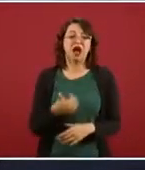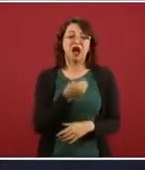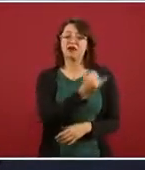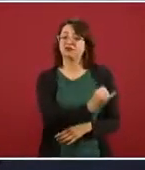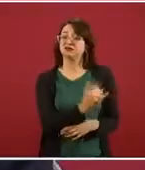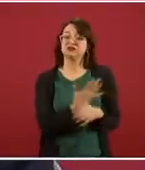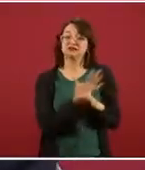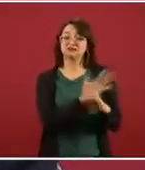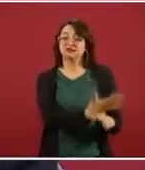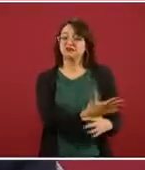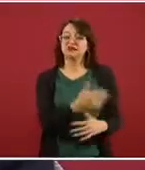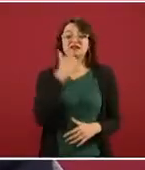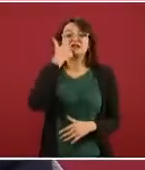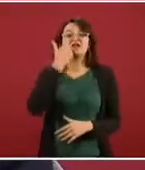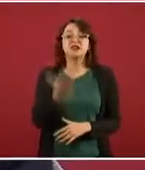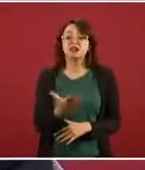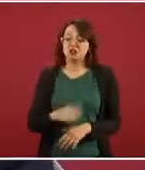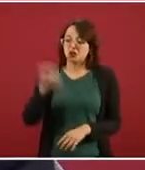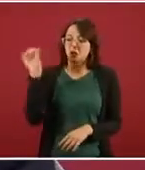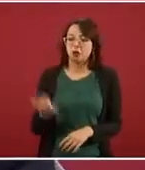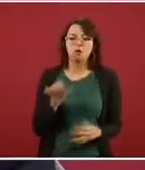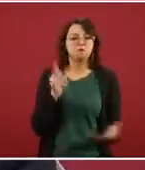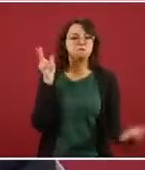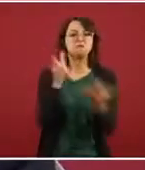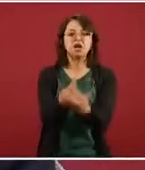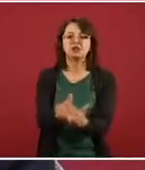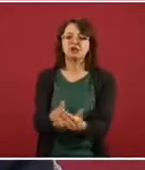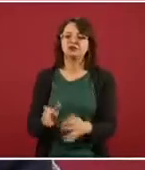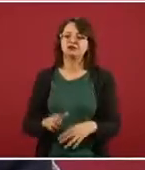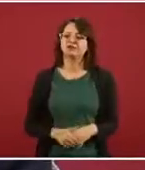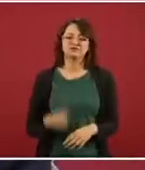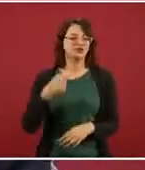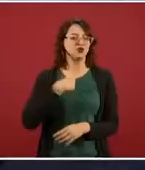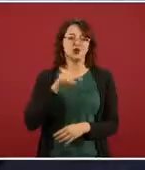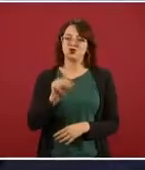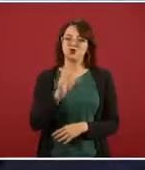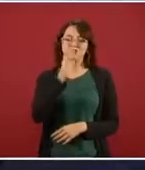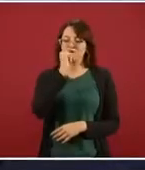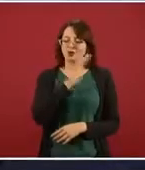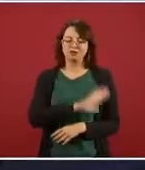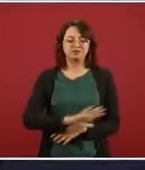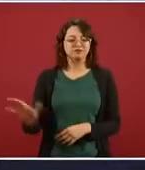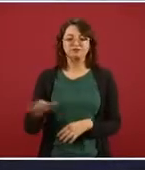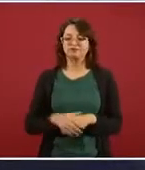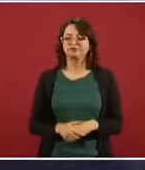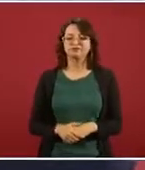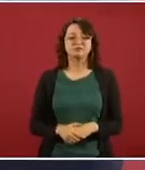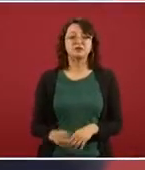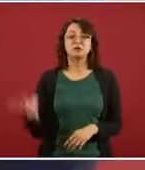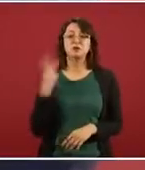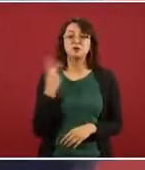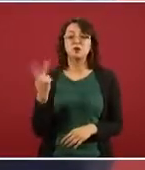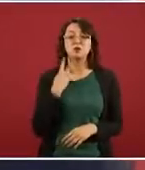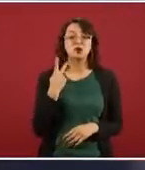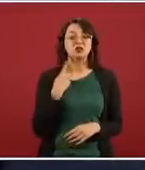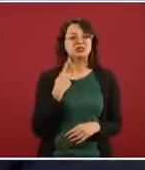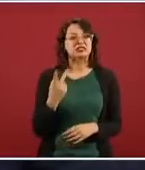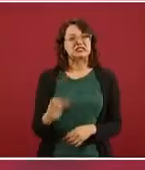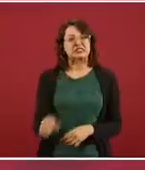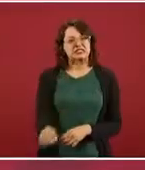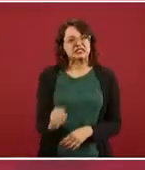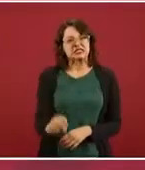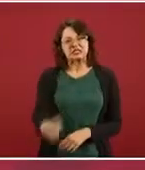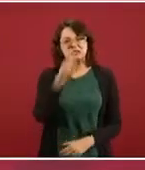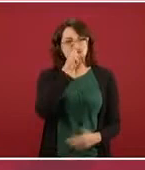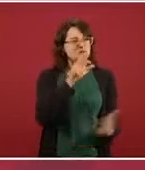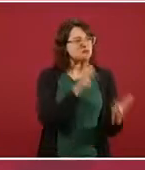a el mátalos en caliente. Eso no. Esas políticas fascistoides, no.